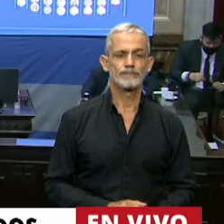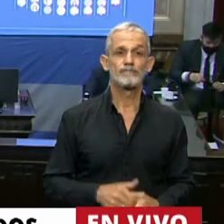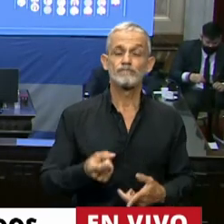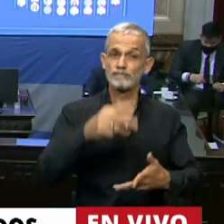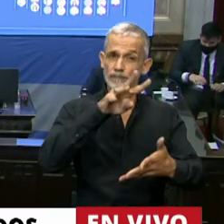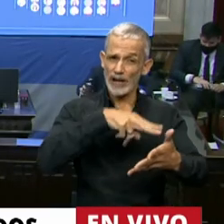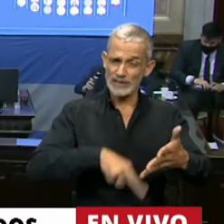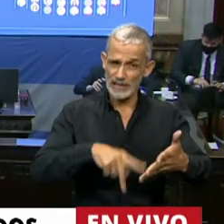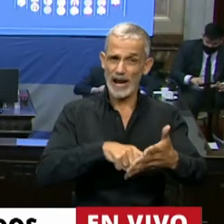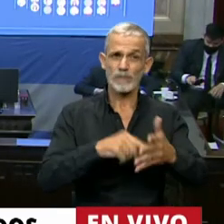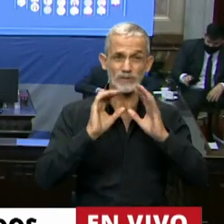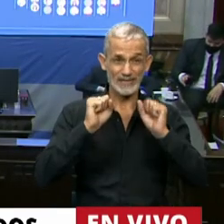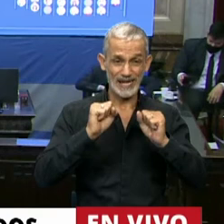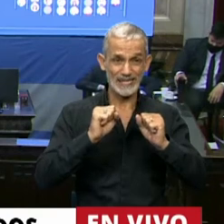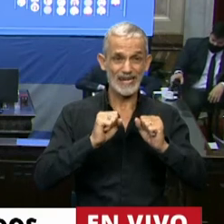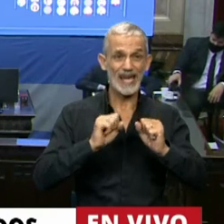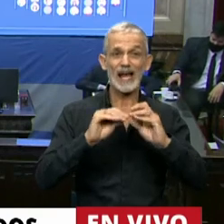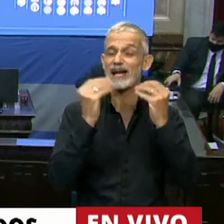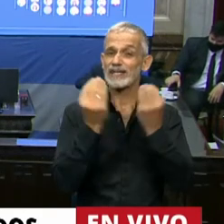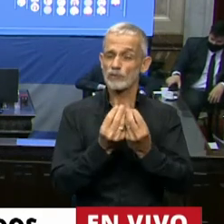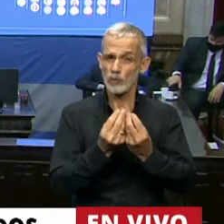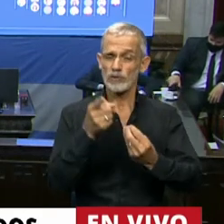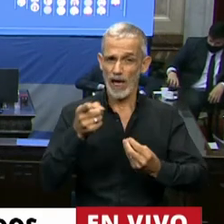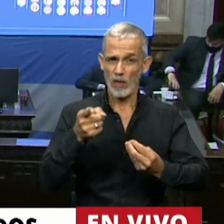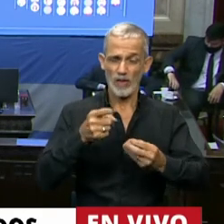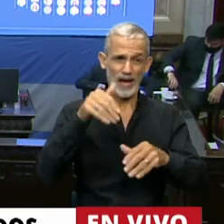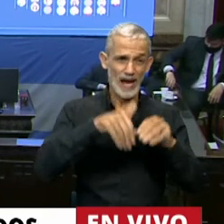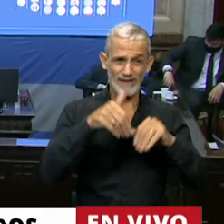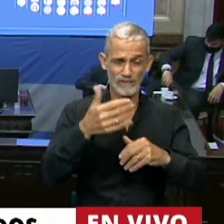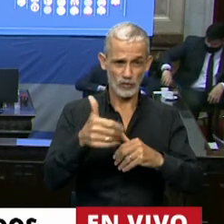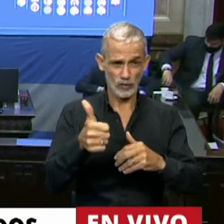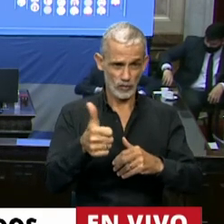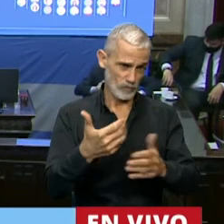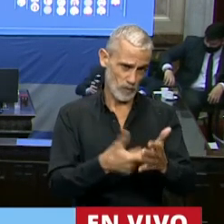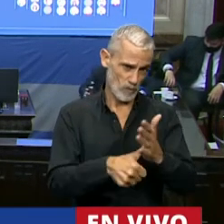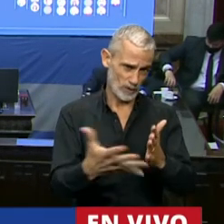Se leerá por secretaría el resultado de la votación.